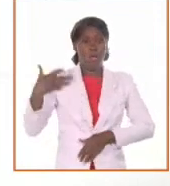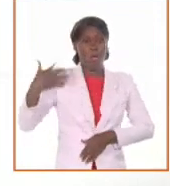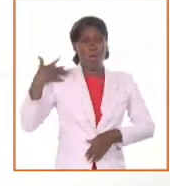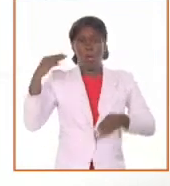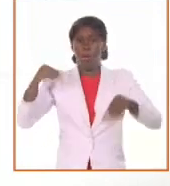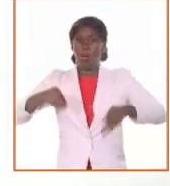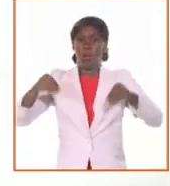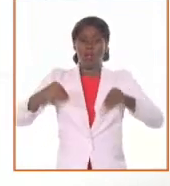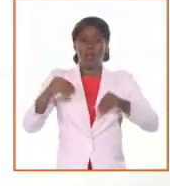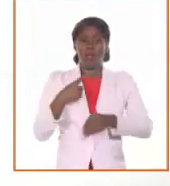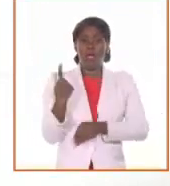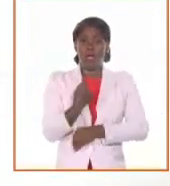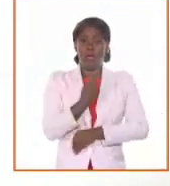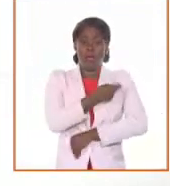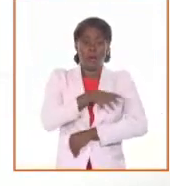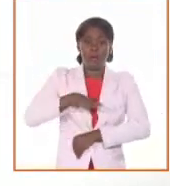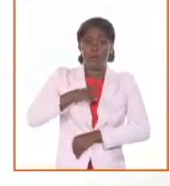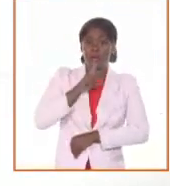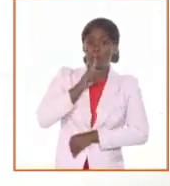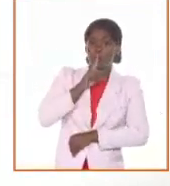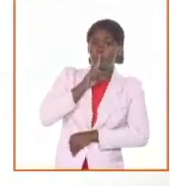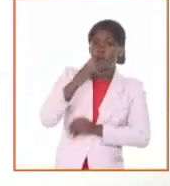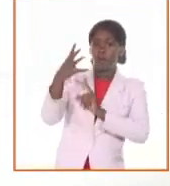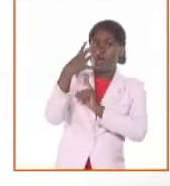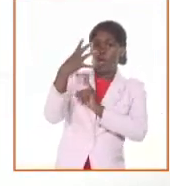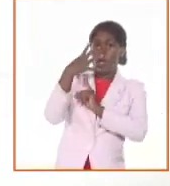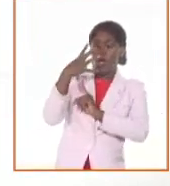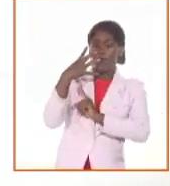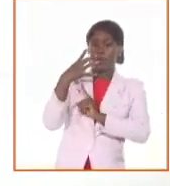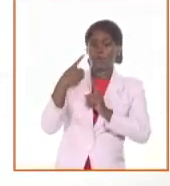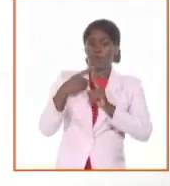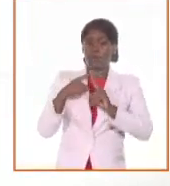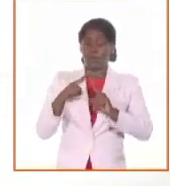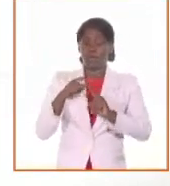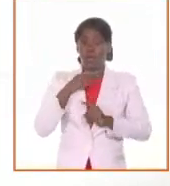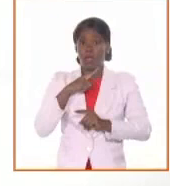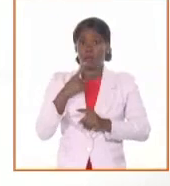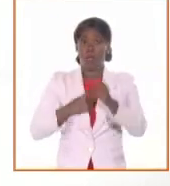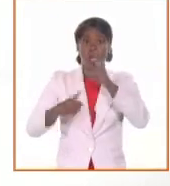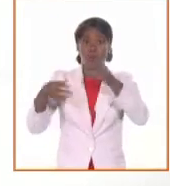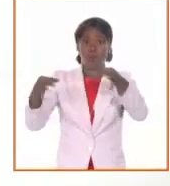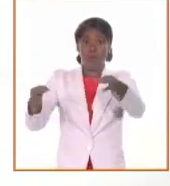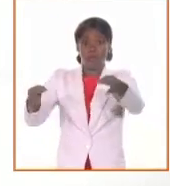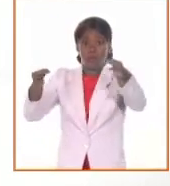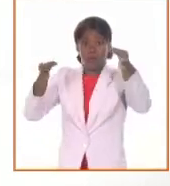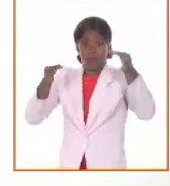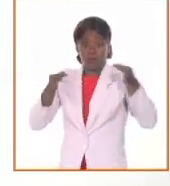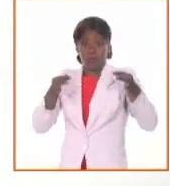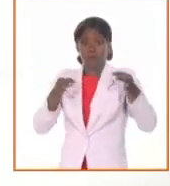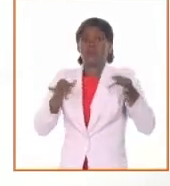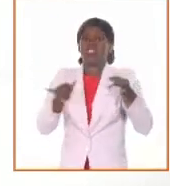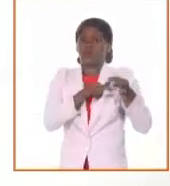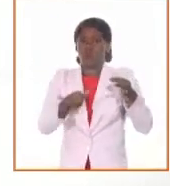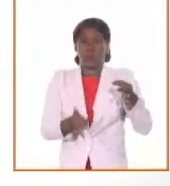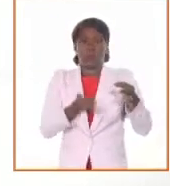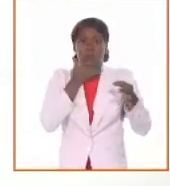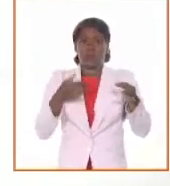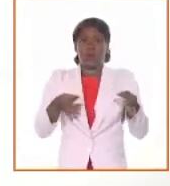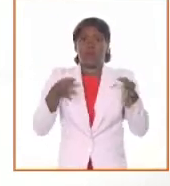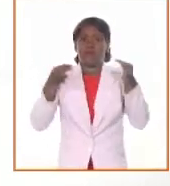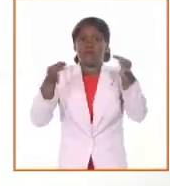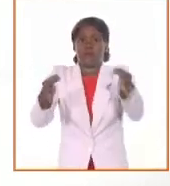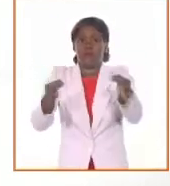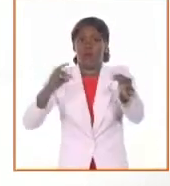a ellos se suma que cuando haces la reclamaciones son fructíferas porque tal pareciera que los mecanismos